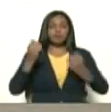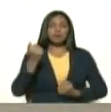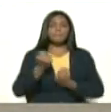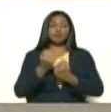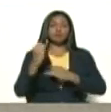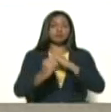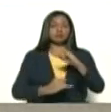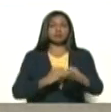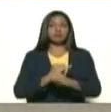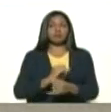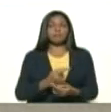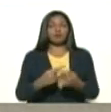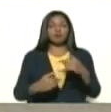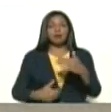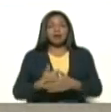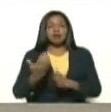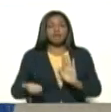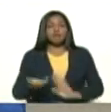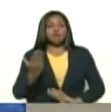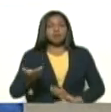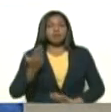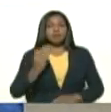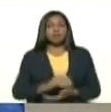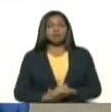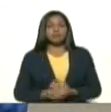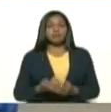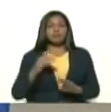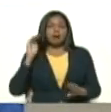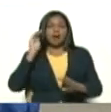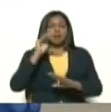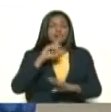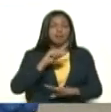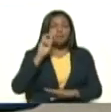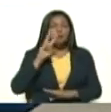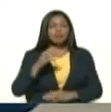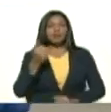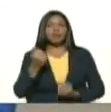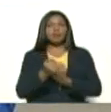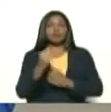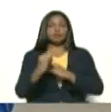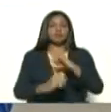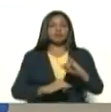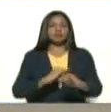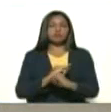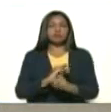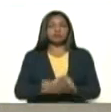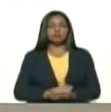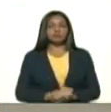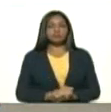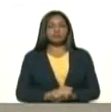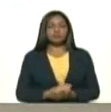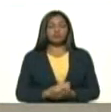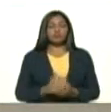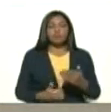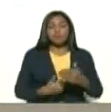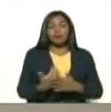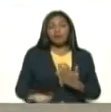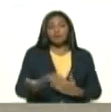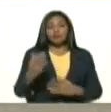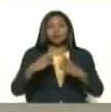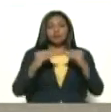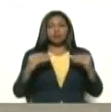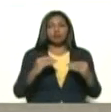internacional, pero lo más importante, más allá de la solidaridad, del apoyo internacional, lo más importante de